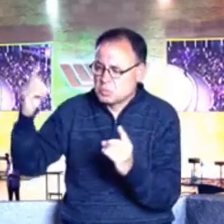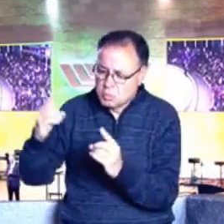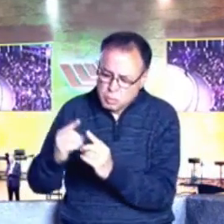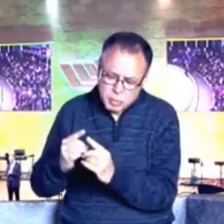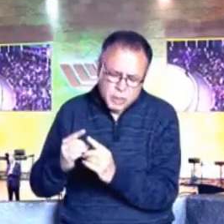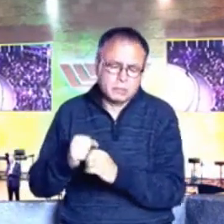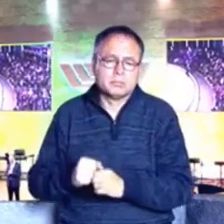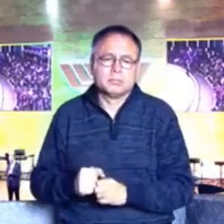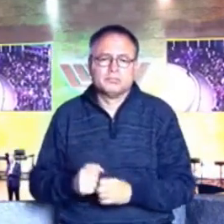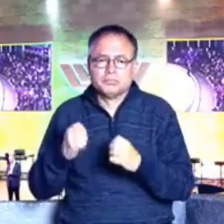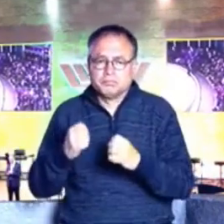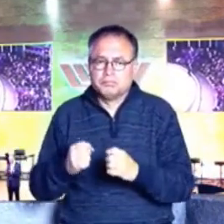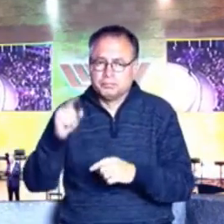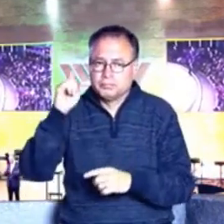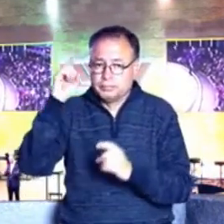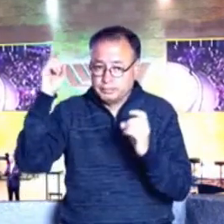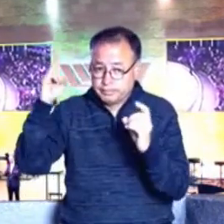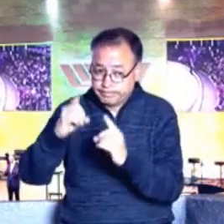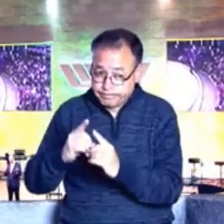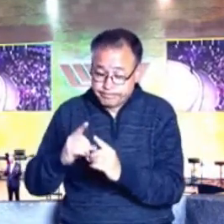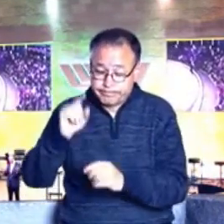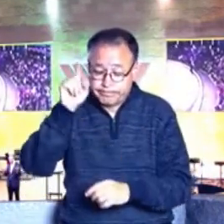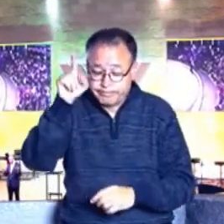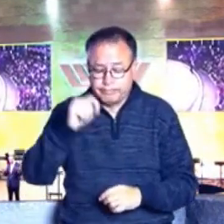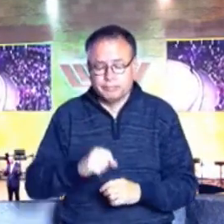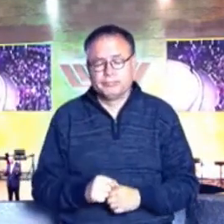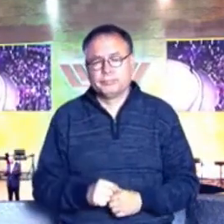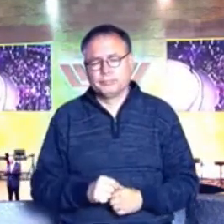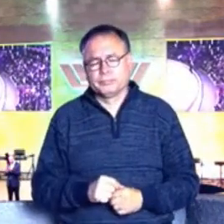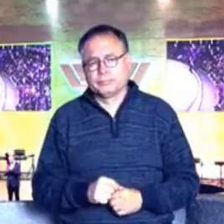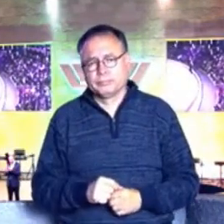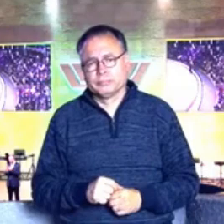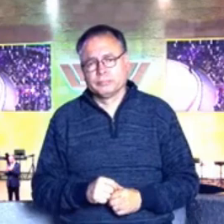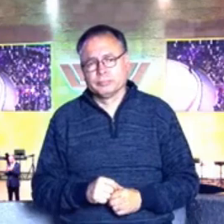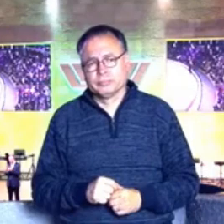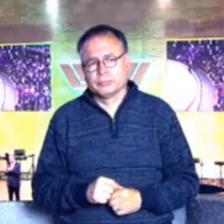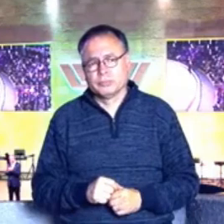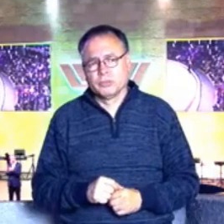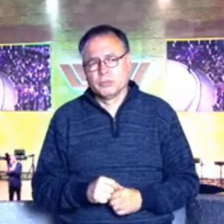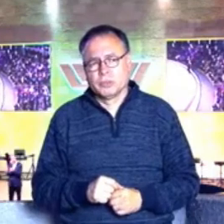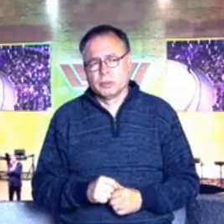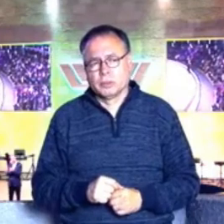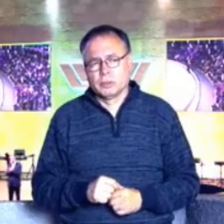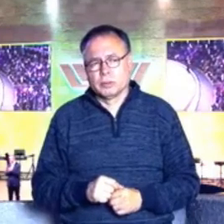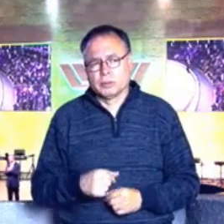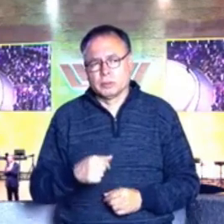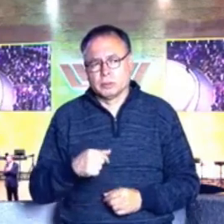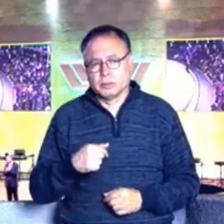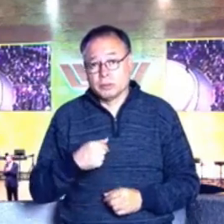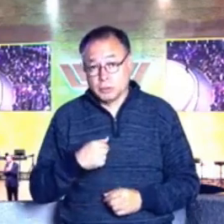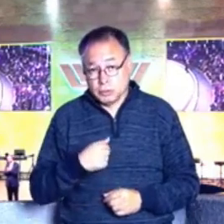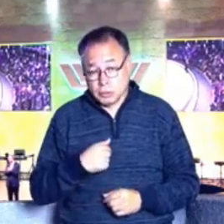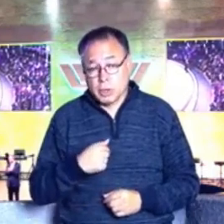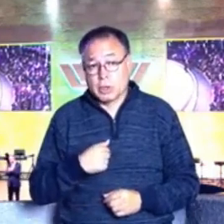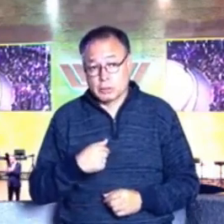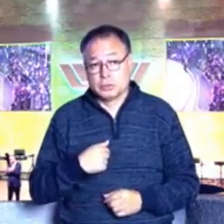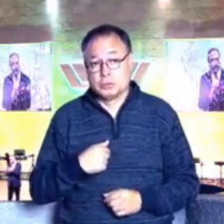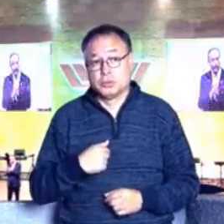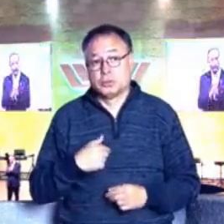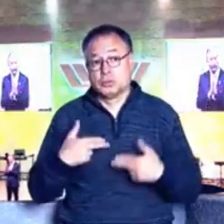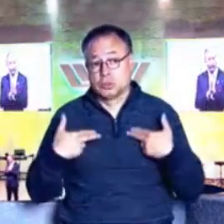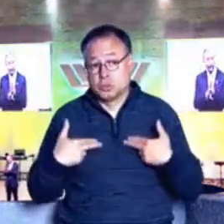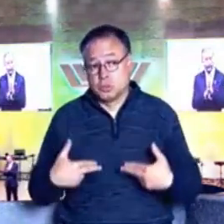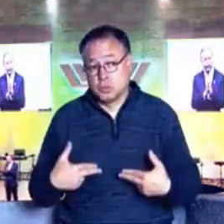hago y si tú estás listo para hac a Dios el socio para decir Señor yo quiero proveer en mi